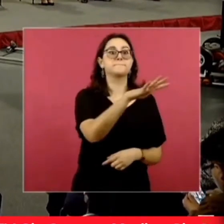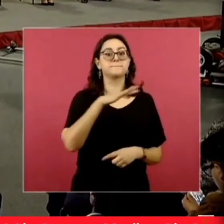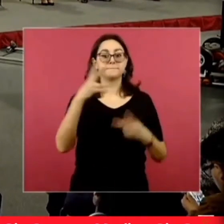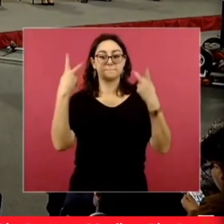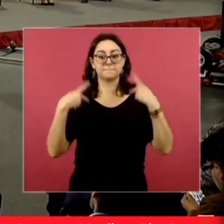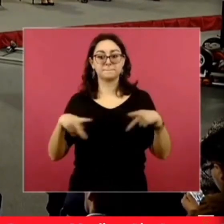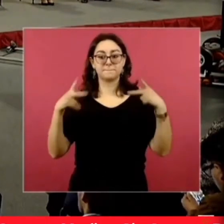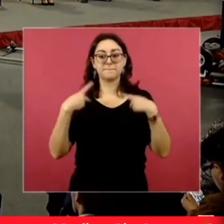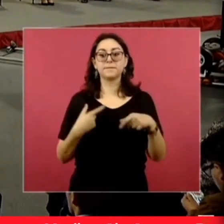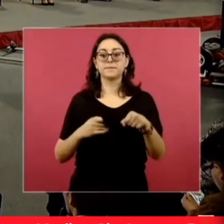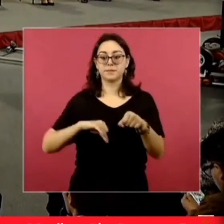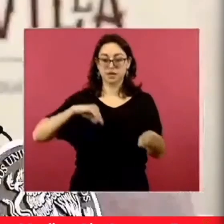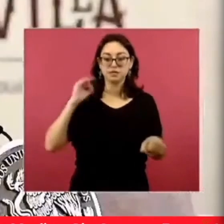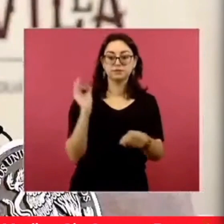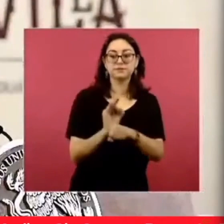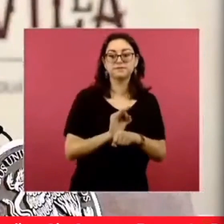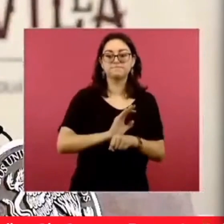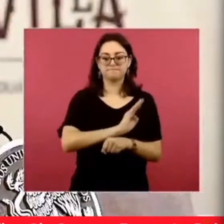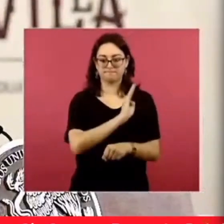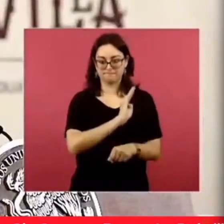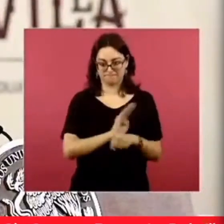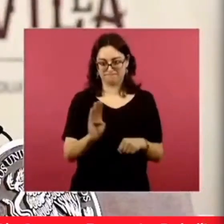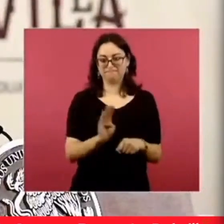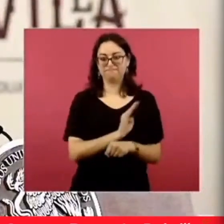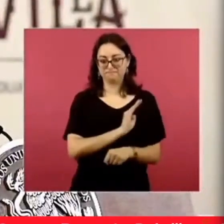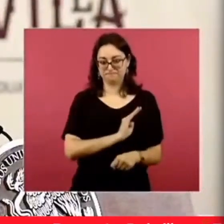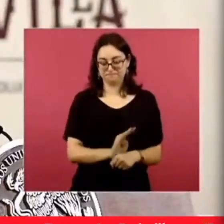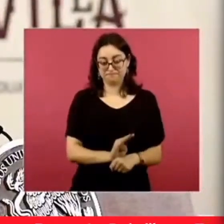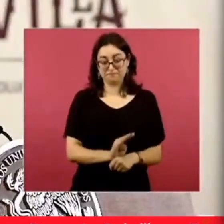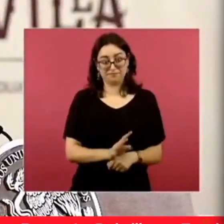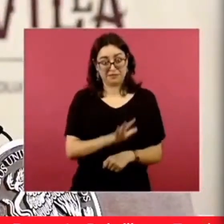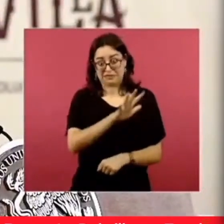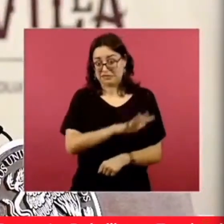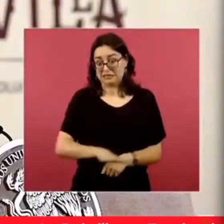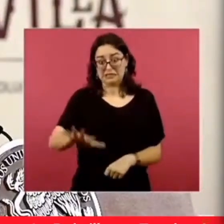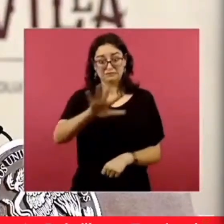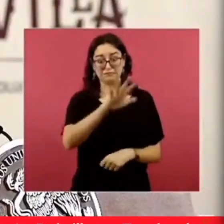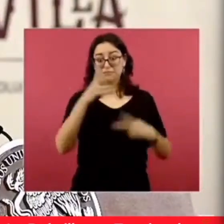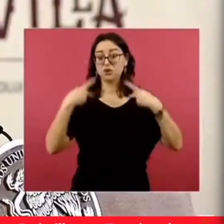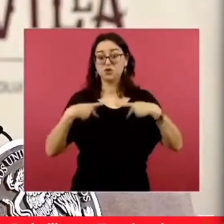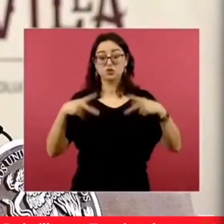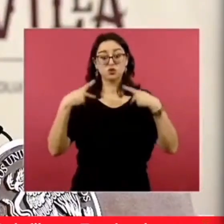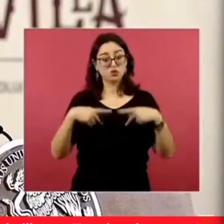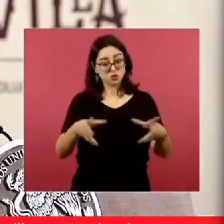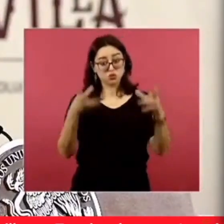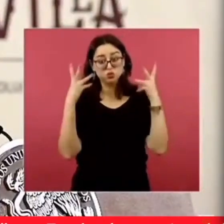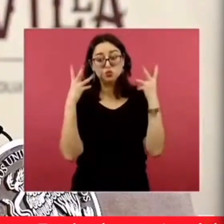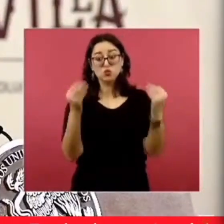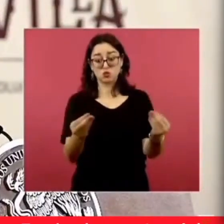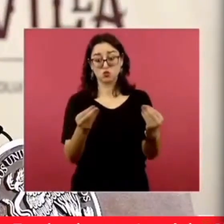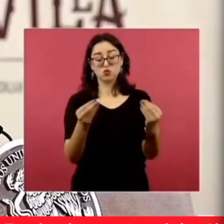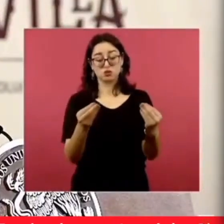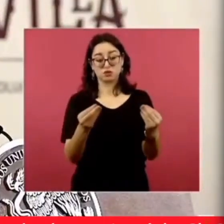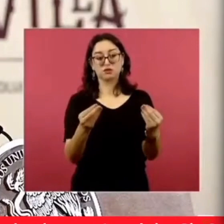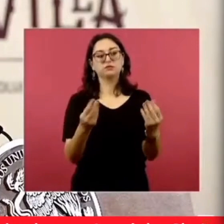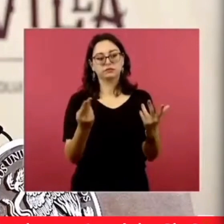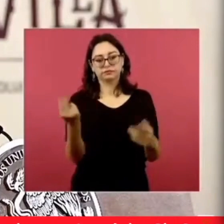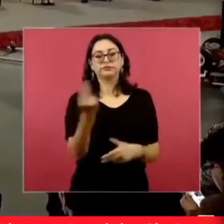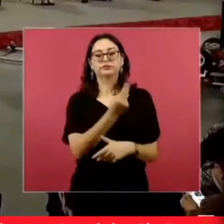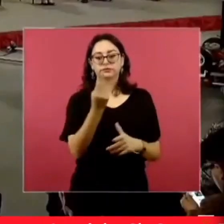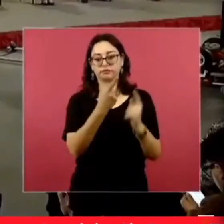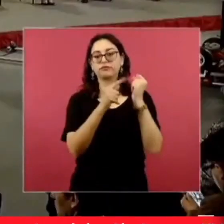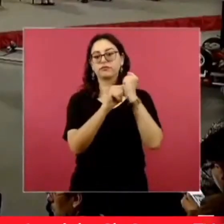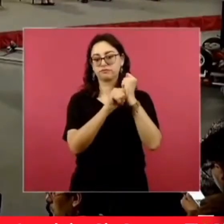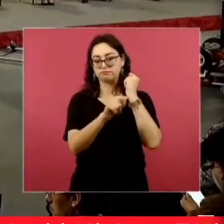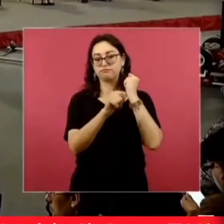zonas más pobladas que tenemos en nuestro país, en especial toda la zona oriente del Valle de México. Y a partir